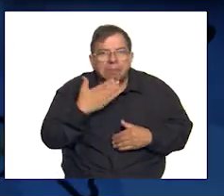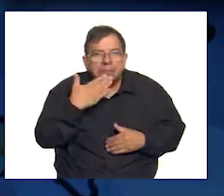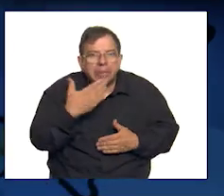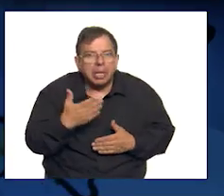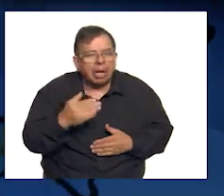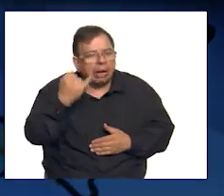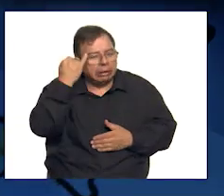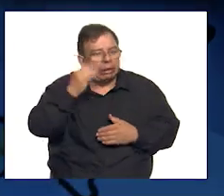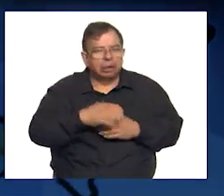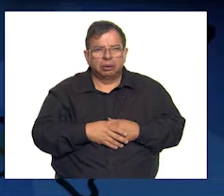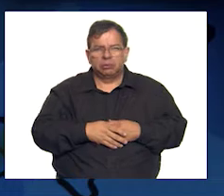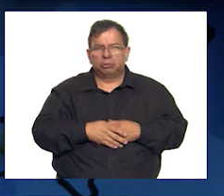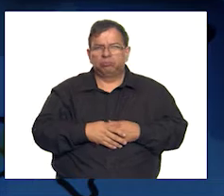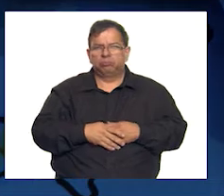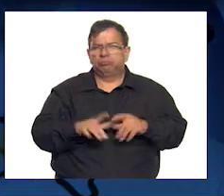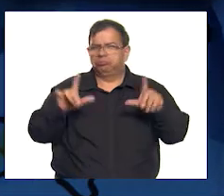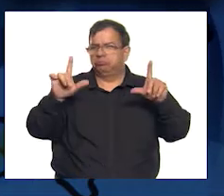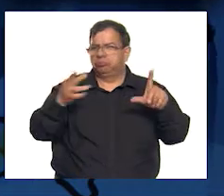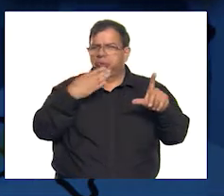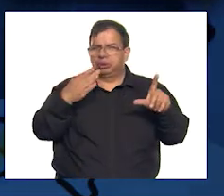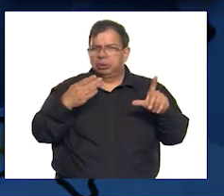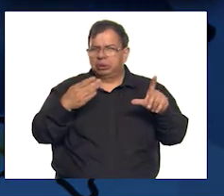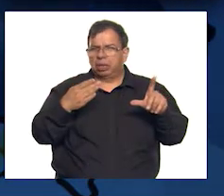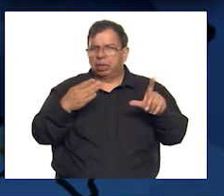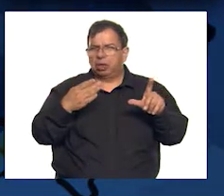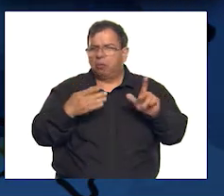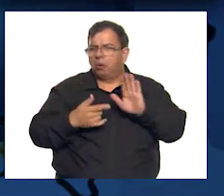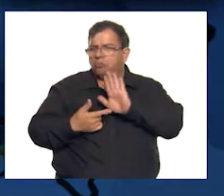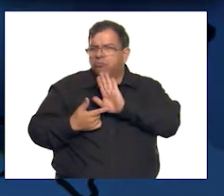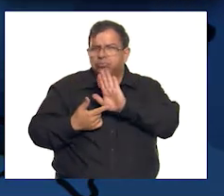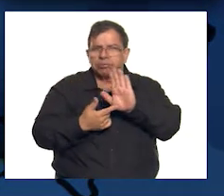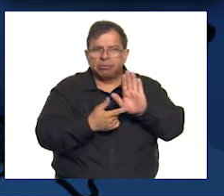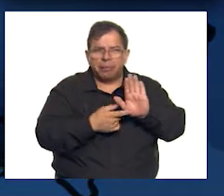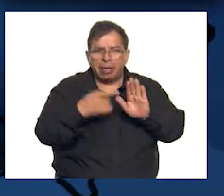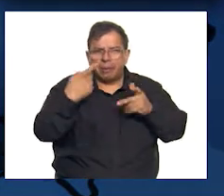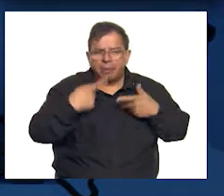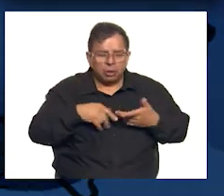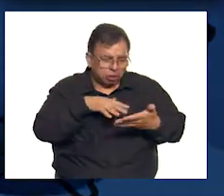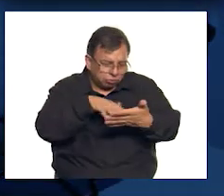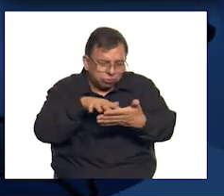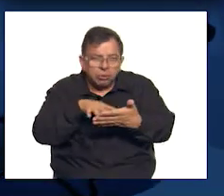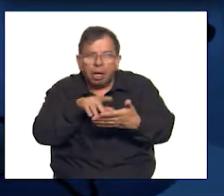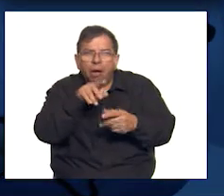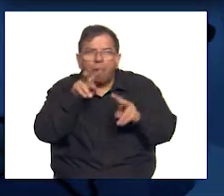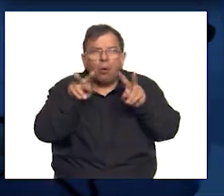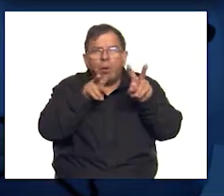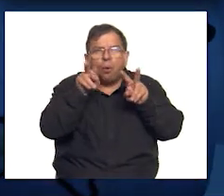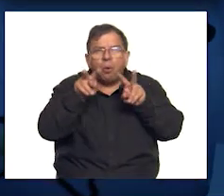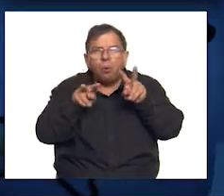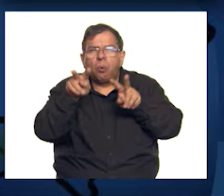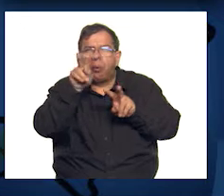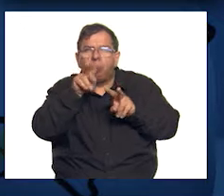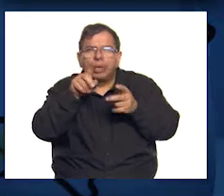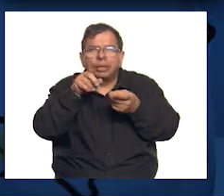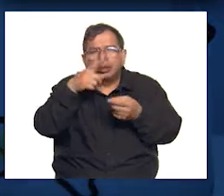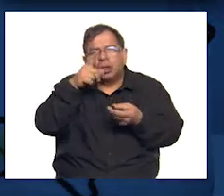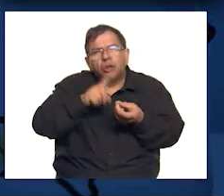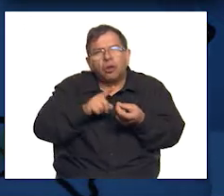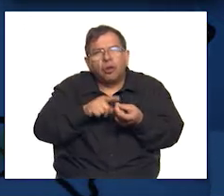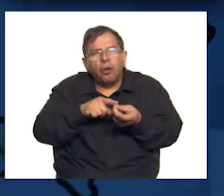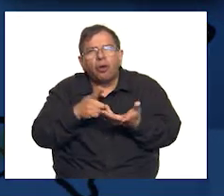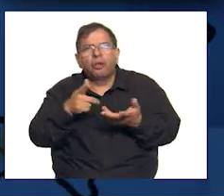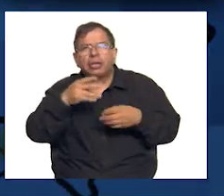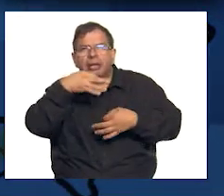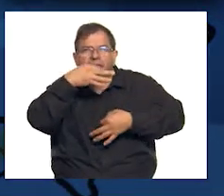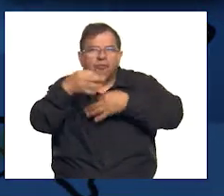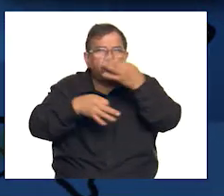María. Utilizaste el cartel además como un medio para orientar a los lectores en donde pueden saber más sobre el pápago